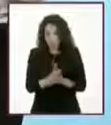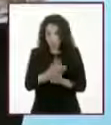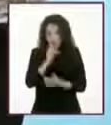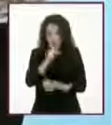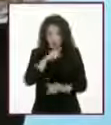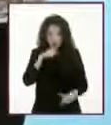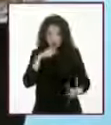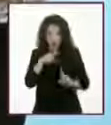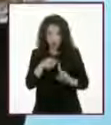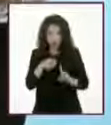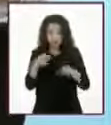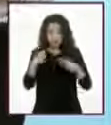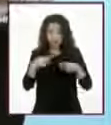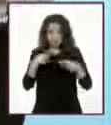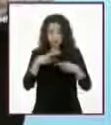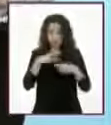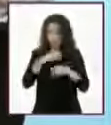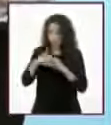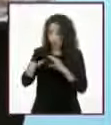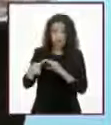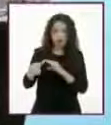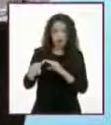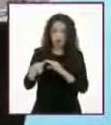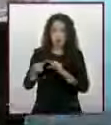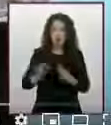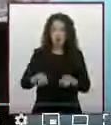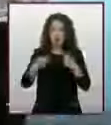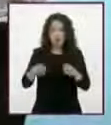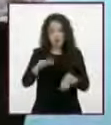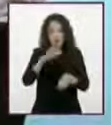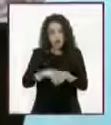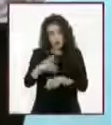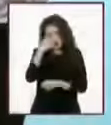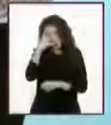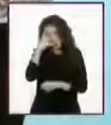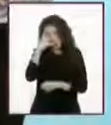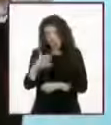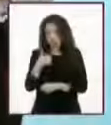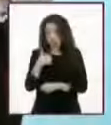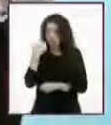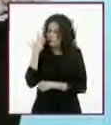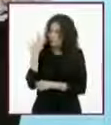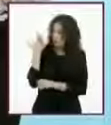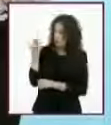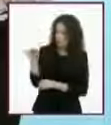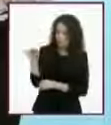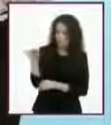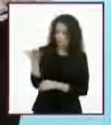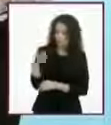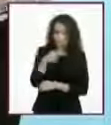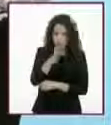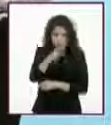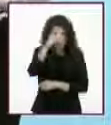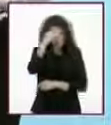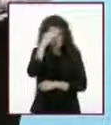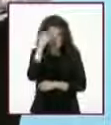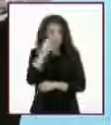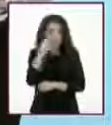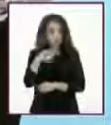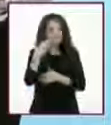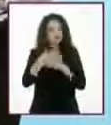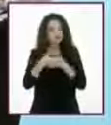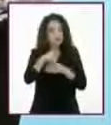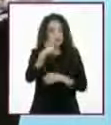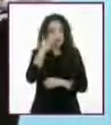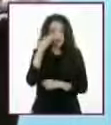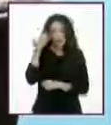remitente o receptor, sino que le otorgan más seriedad a su petición. ¿Ya están pensando qué pedirían en su carta